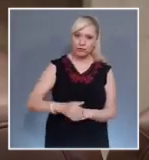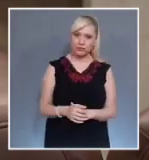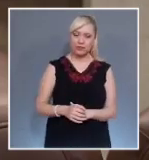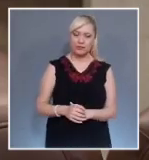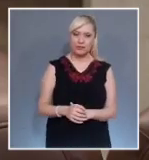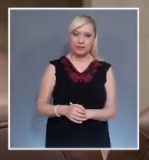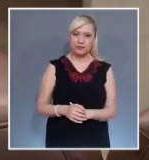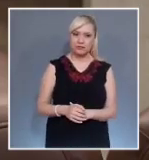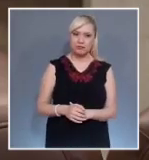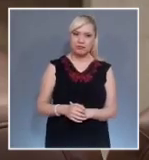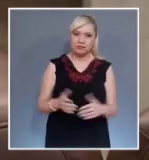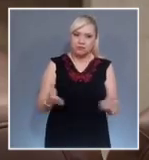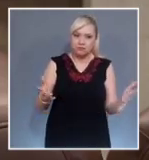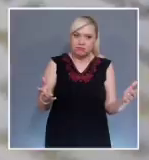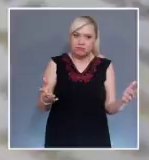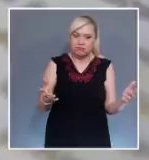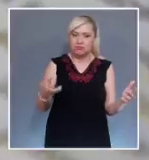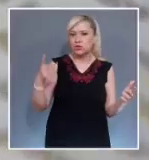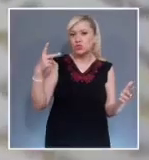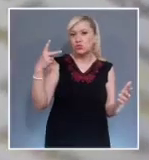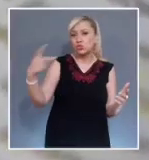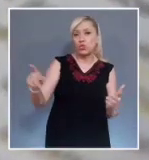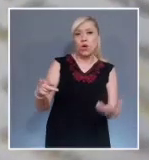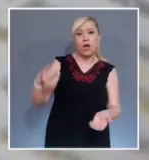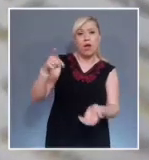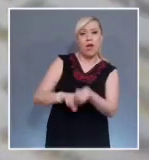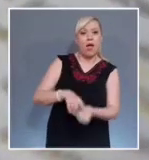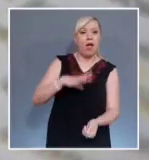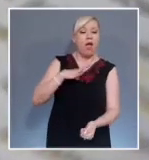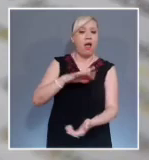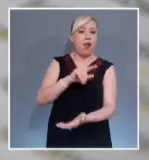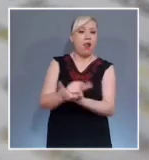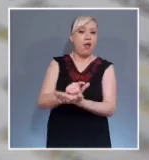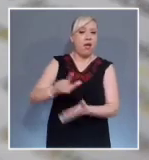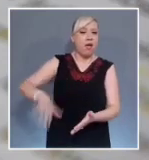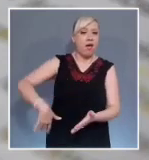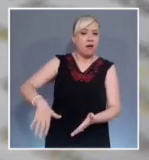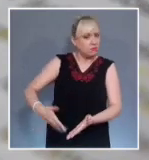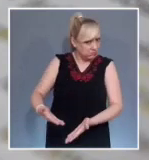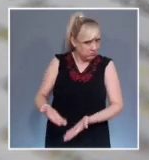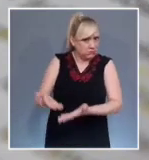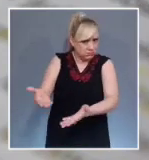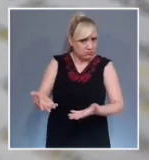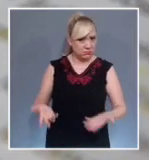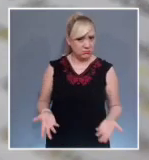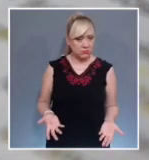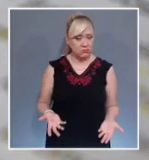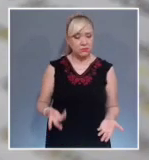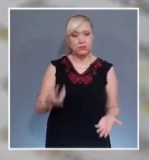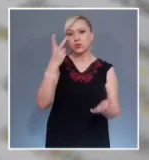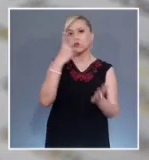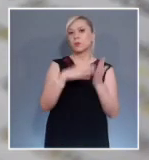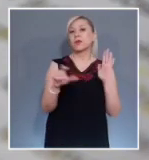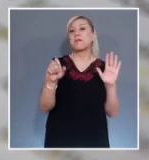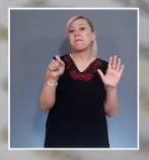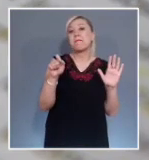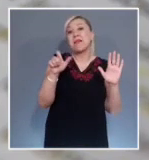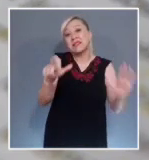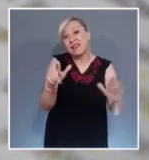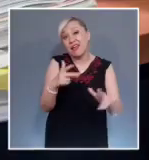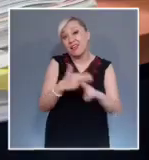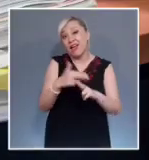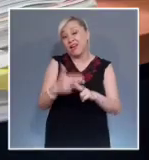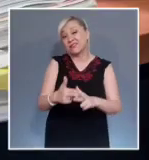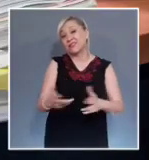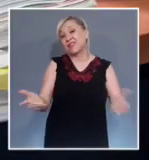ejerzan su soberanía interior explicó que el nuevo código entrará en vigor en 2027 y mientras tanto los congresos de los